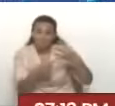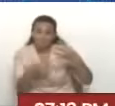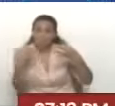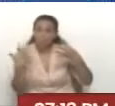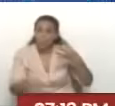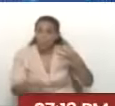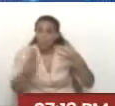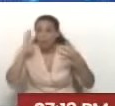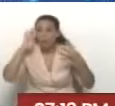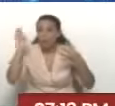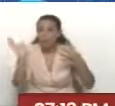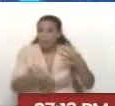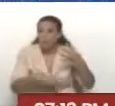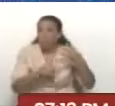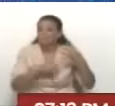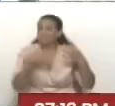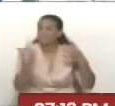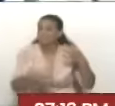Náguara.